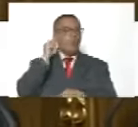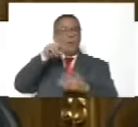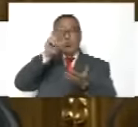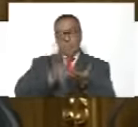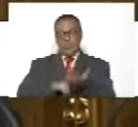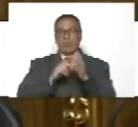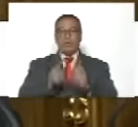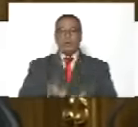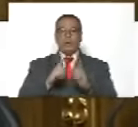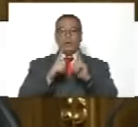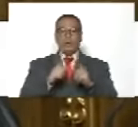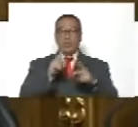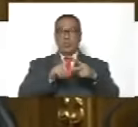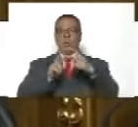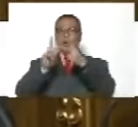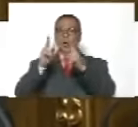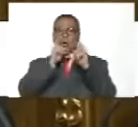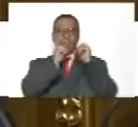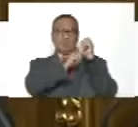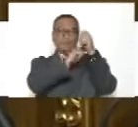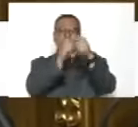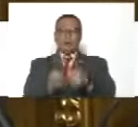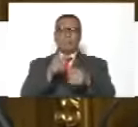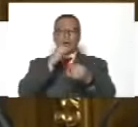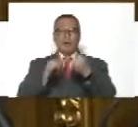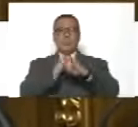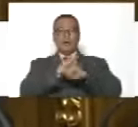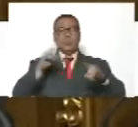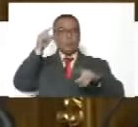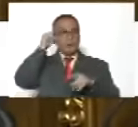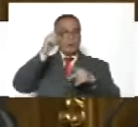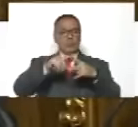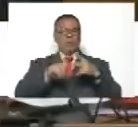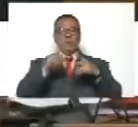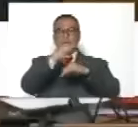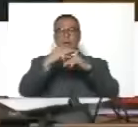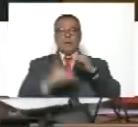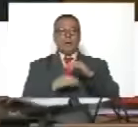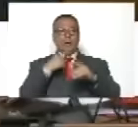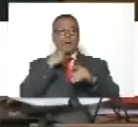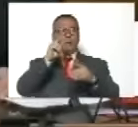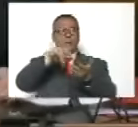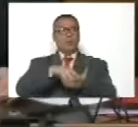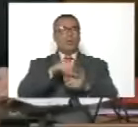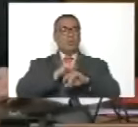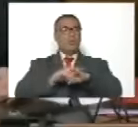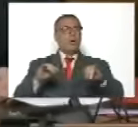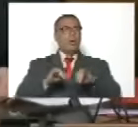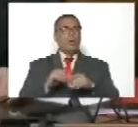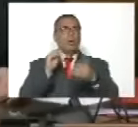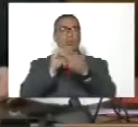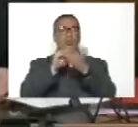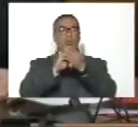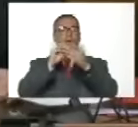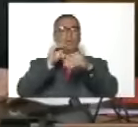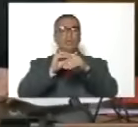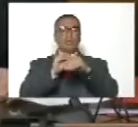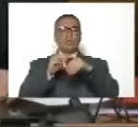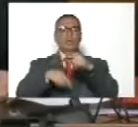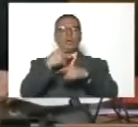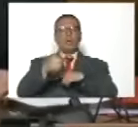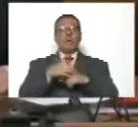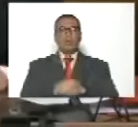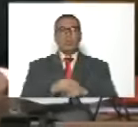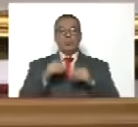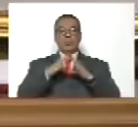aprobaron las autorizaciones para ambos nombramientos. Agotada la agenda del día, la segunda vicepresidenta levantó la sesión ordinaria y convocó para la próxima sesión. Es todo,